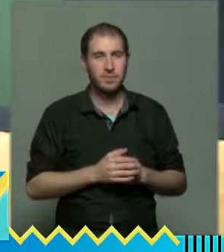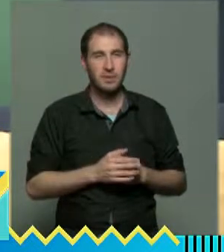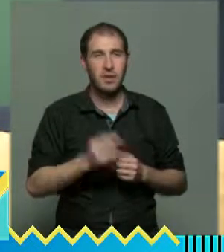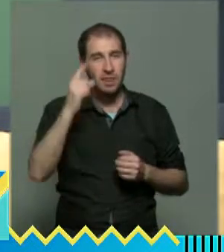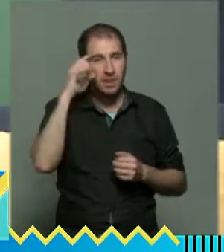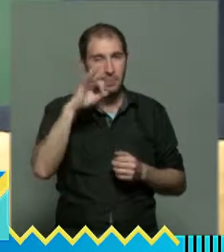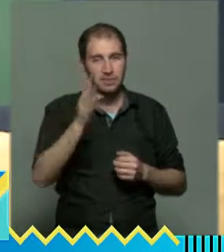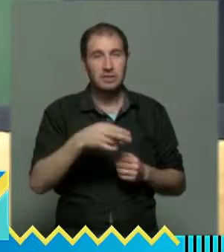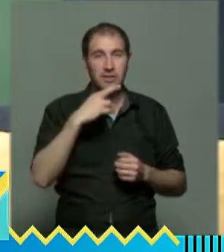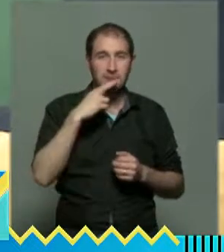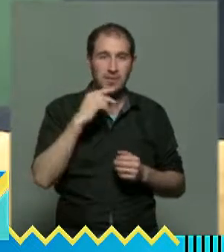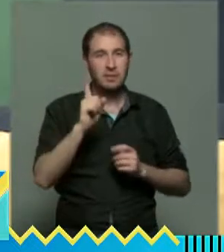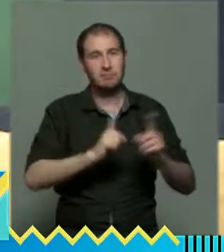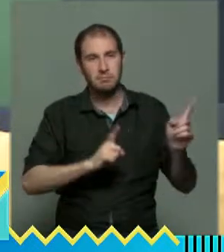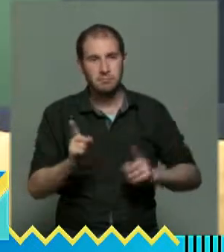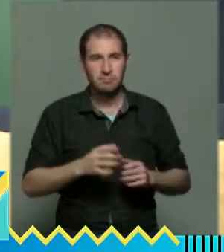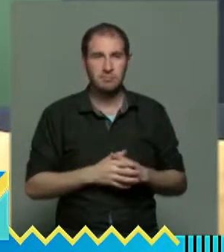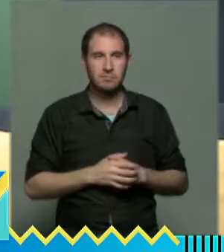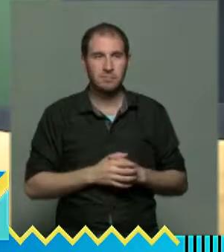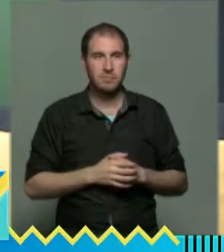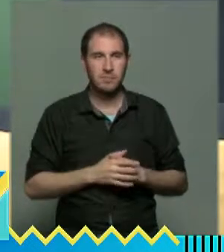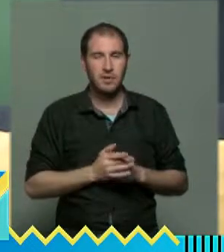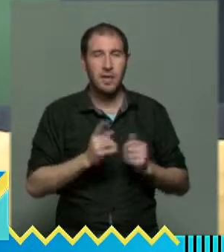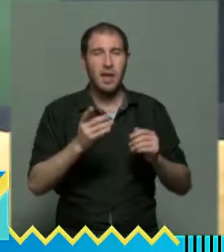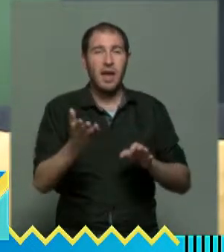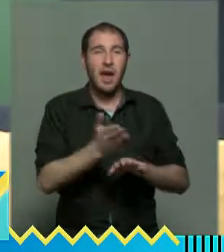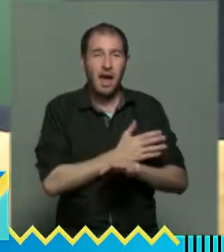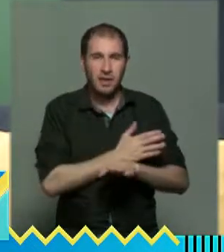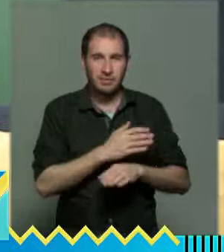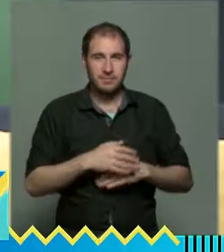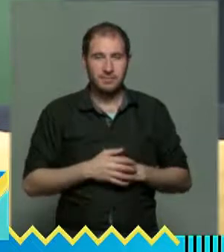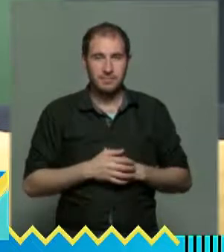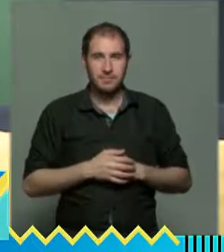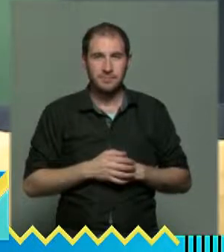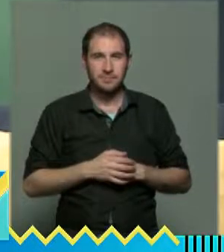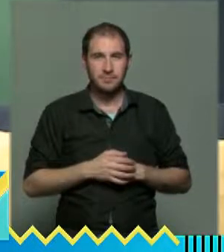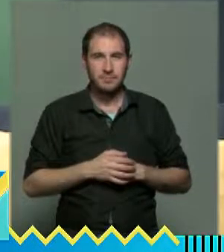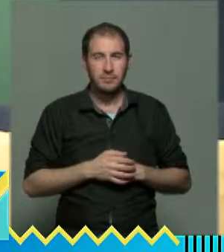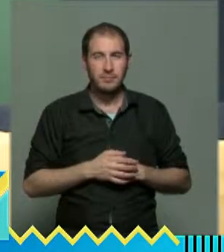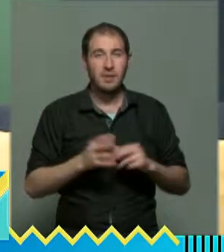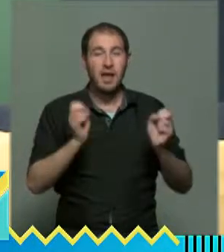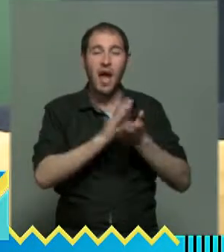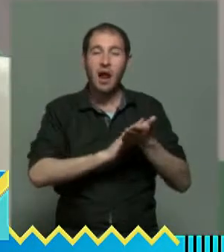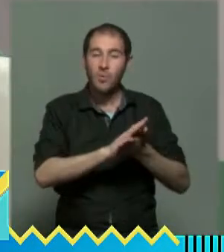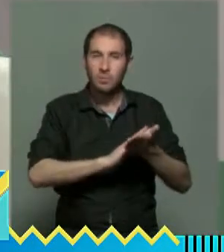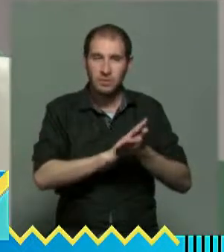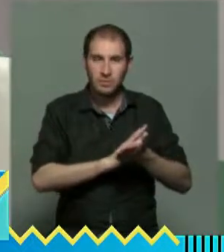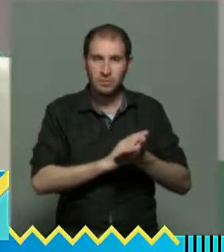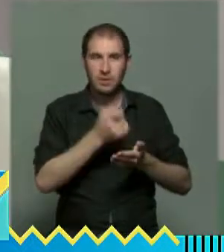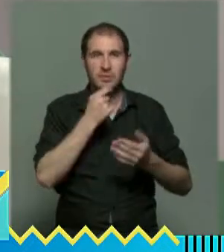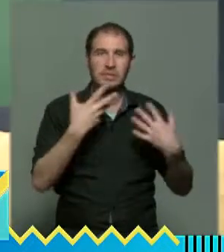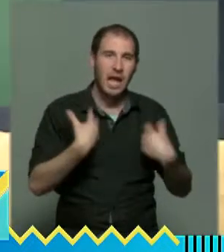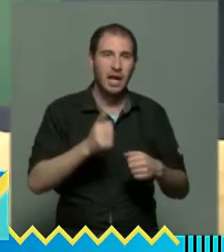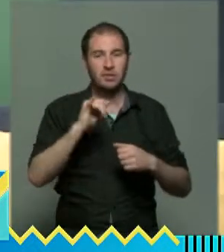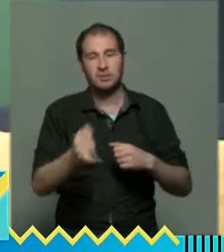10%, 17% en algunos casos, y antes de entrar en los argumentos, si es salubre,